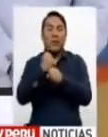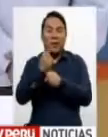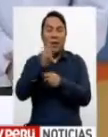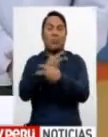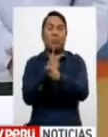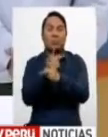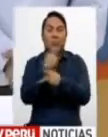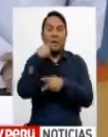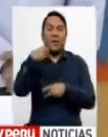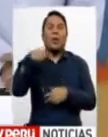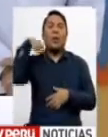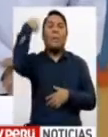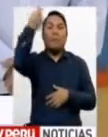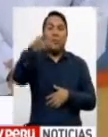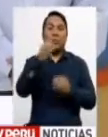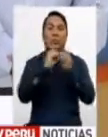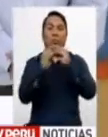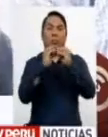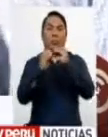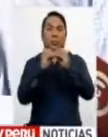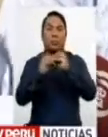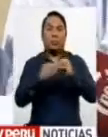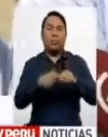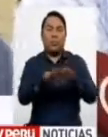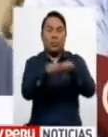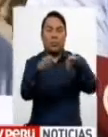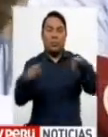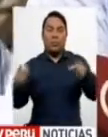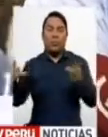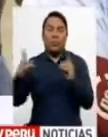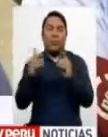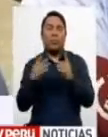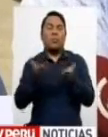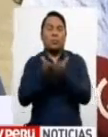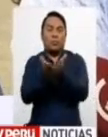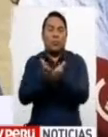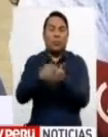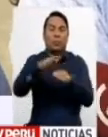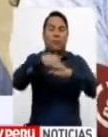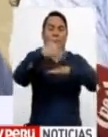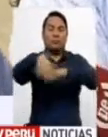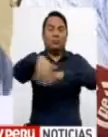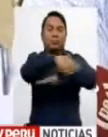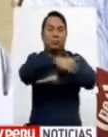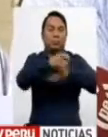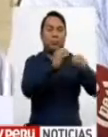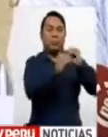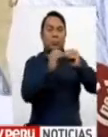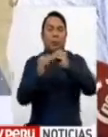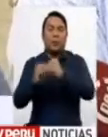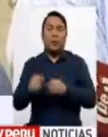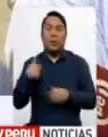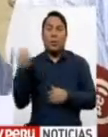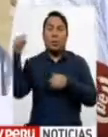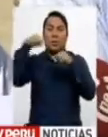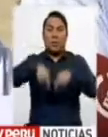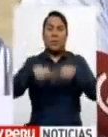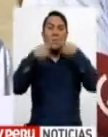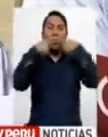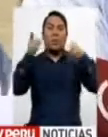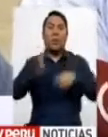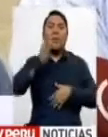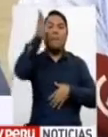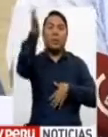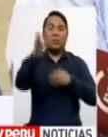la pronta construcción del desembarcadero. Aquí en la Islilla hemos venido a dar el anuncio de la próxima construcción